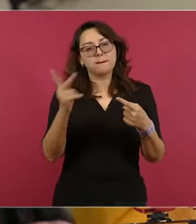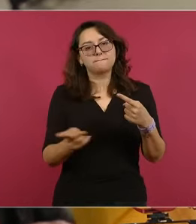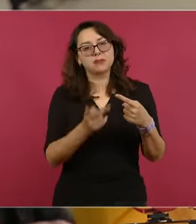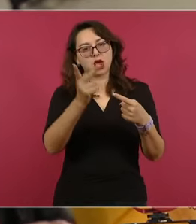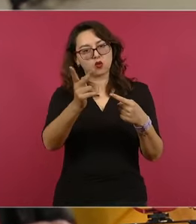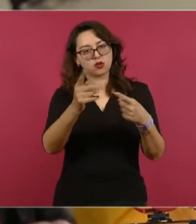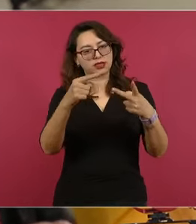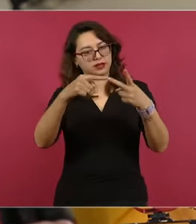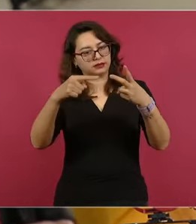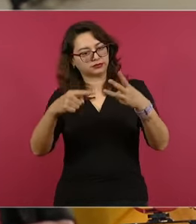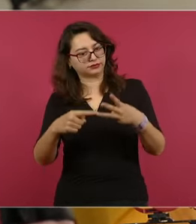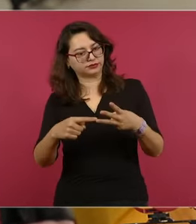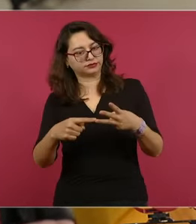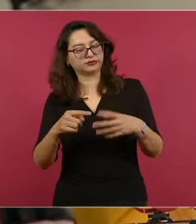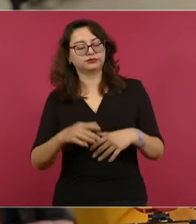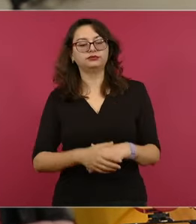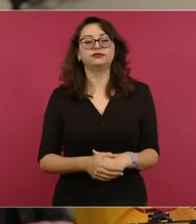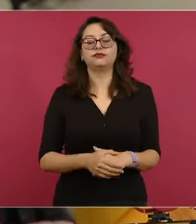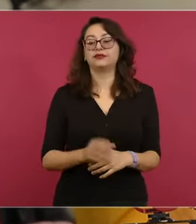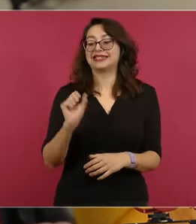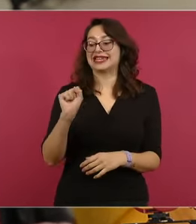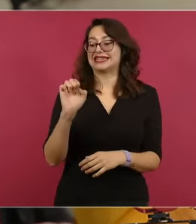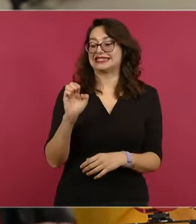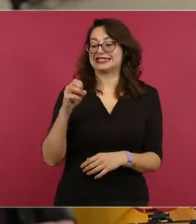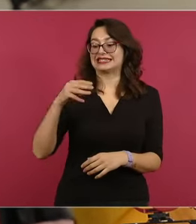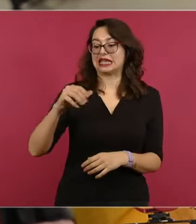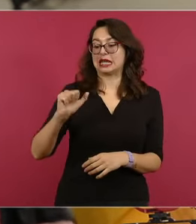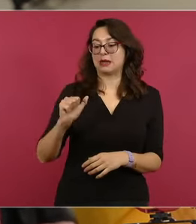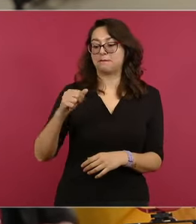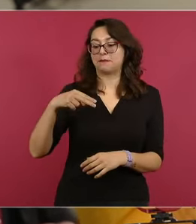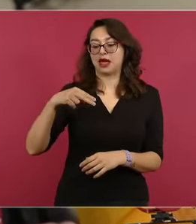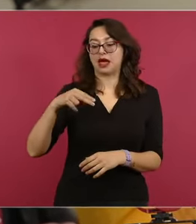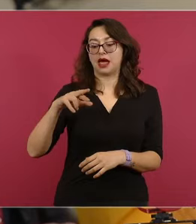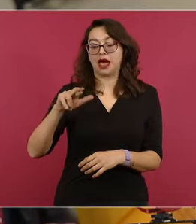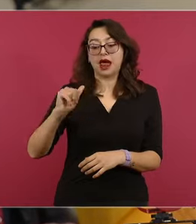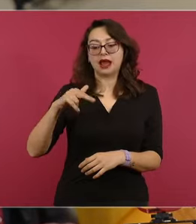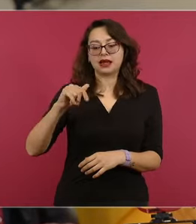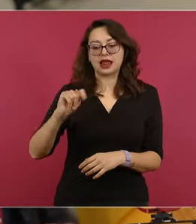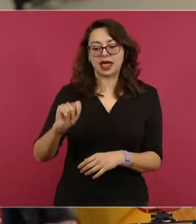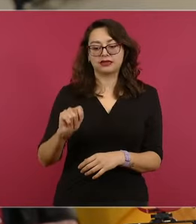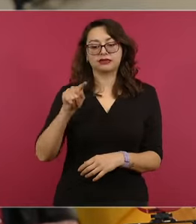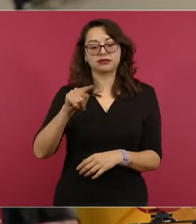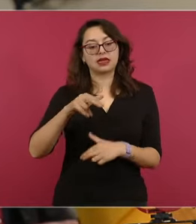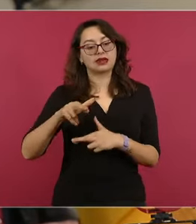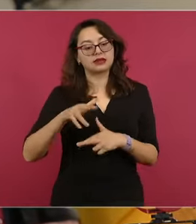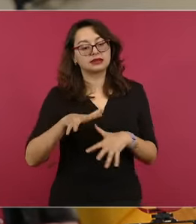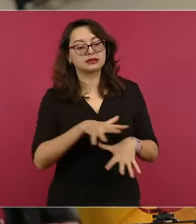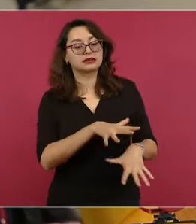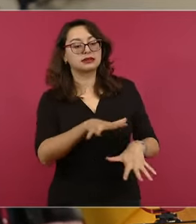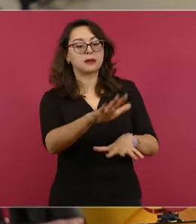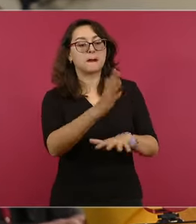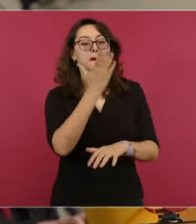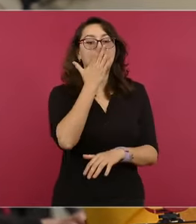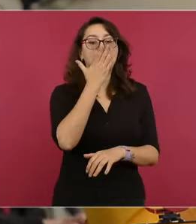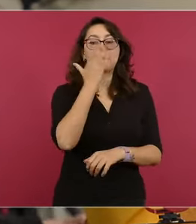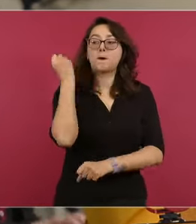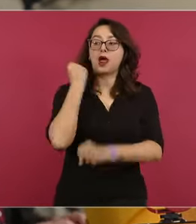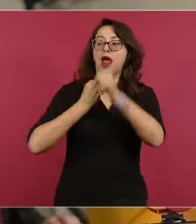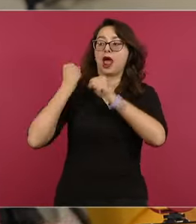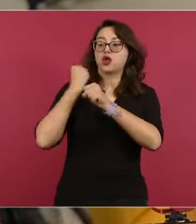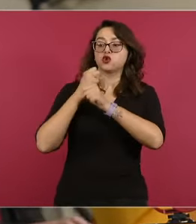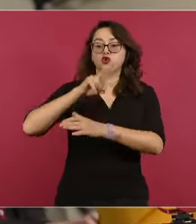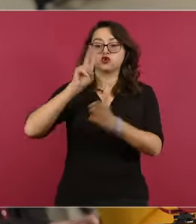el dictamen de la Semarnat en el caso del derrame de Buenavista del Cobre en el río Sonora en agosto de